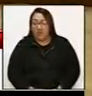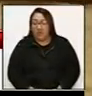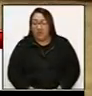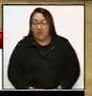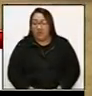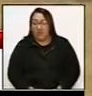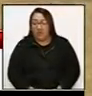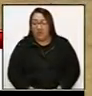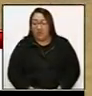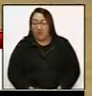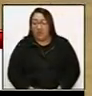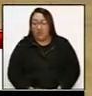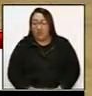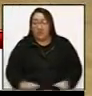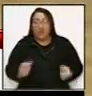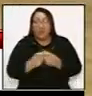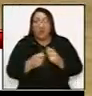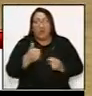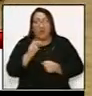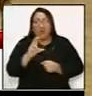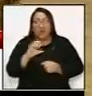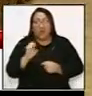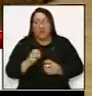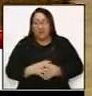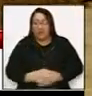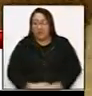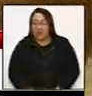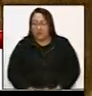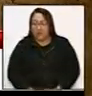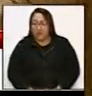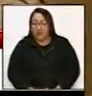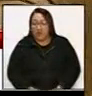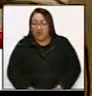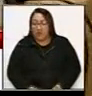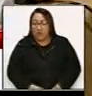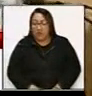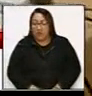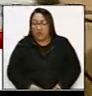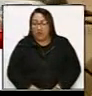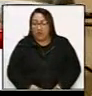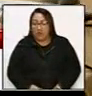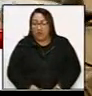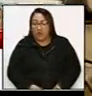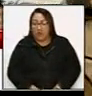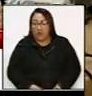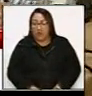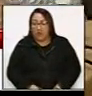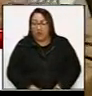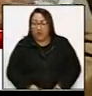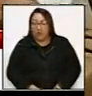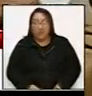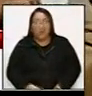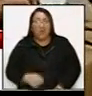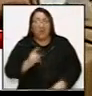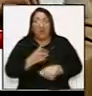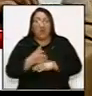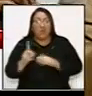a congresistarse. Gracias, presidente. No voy a entrar al debate, presidente, porque considero que